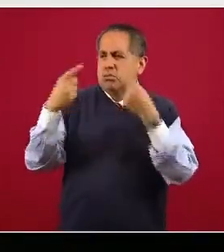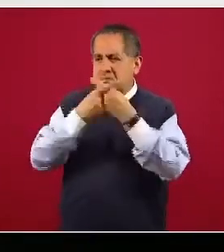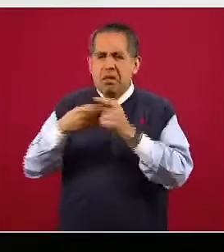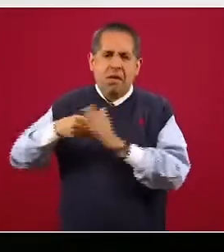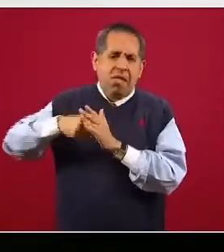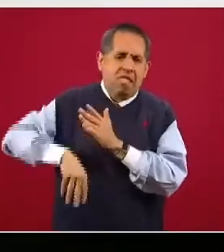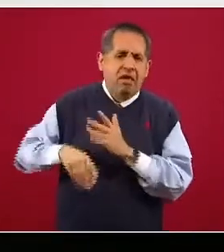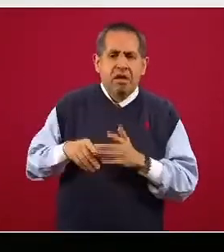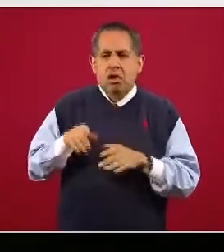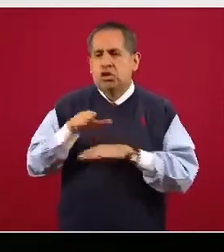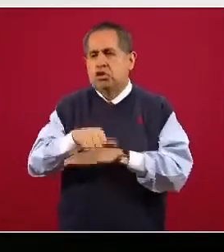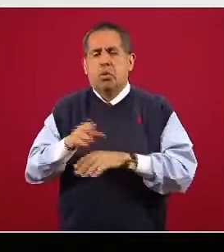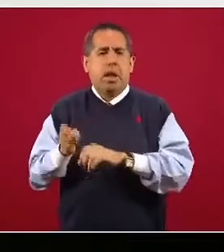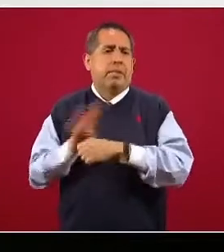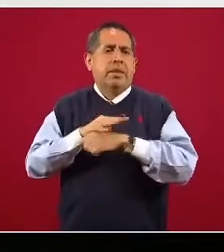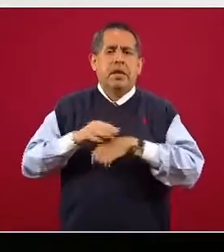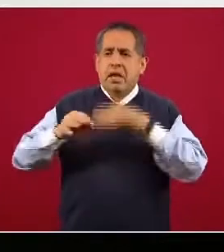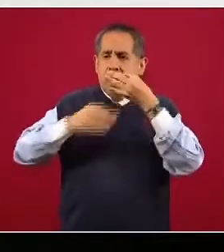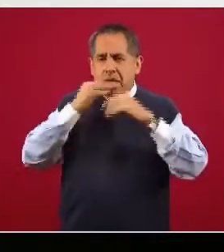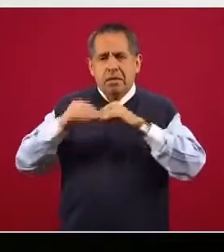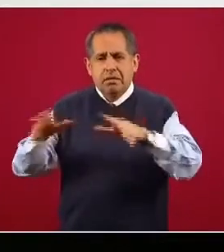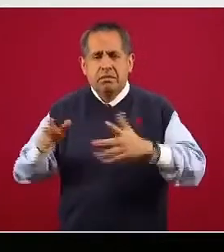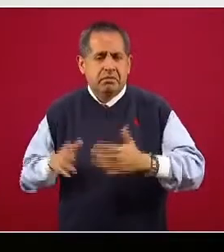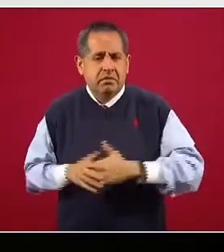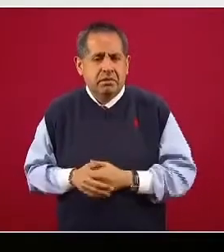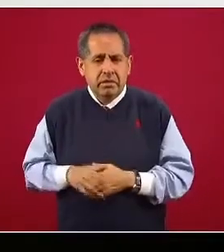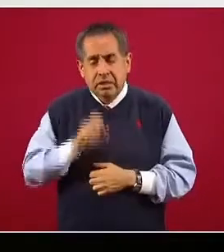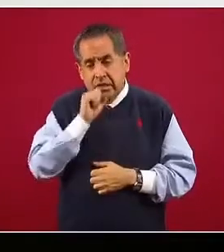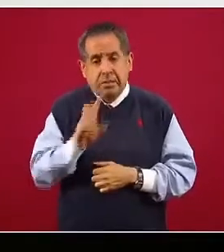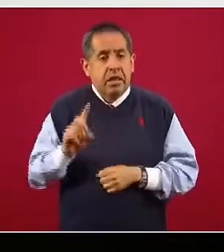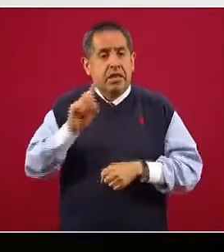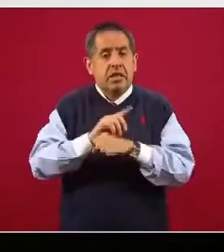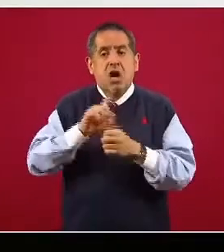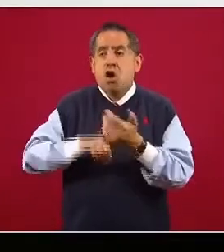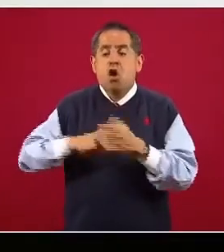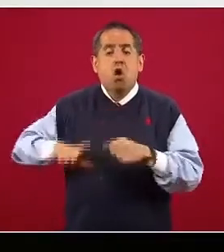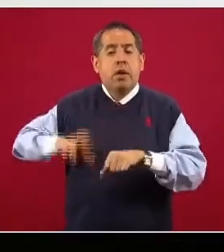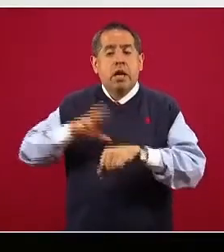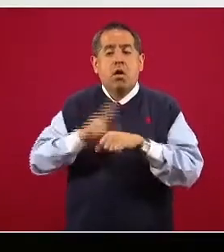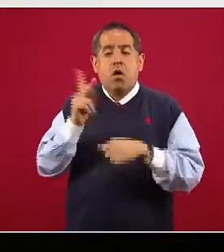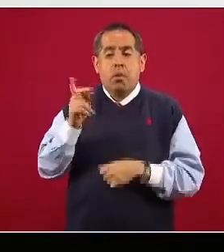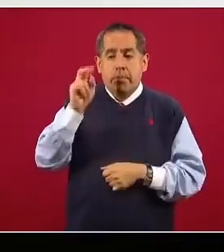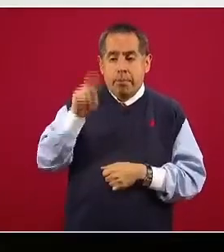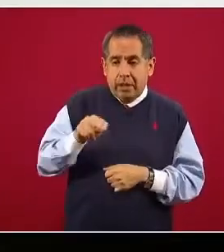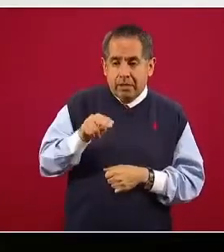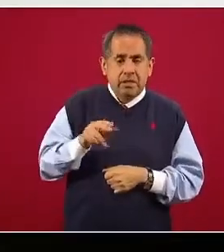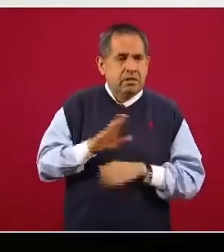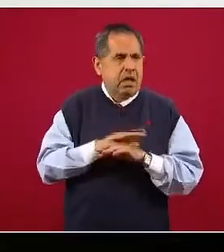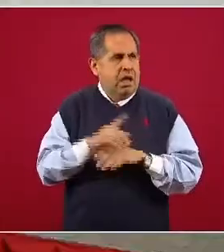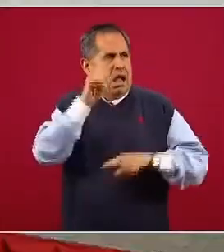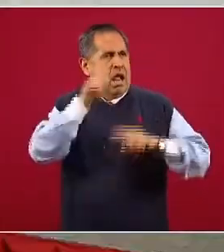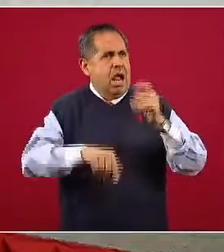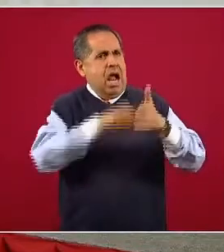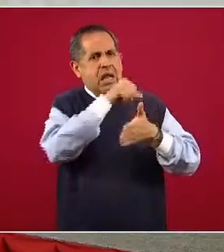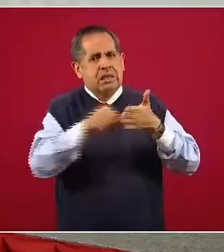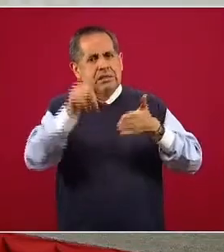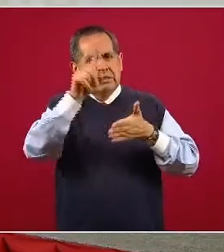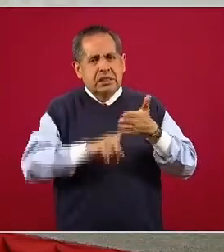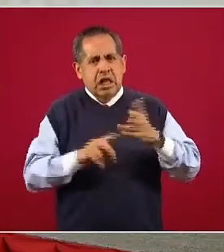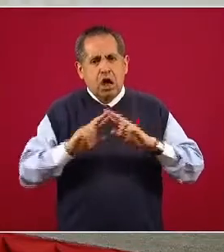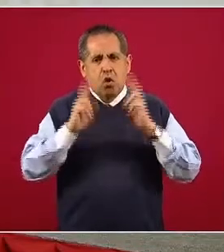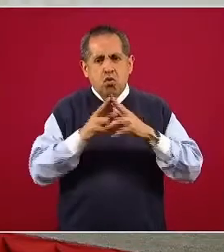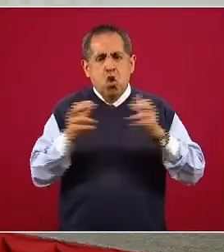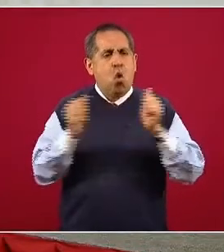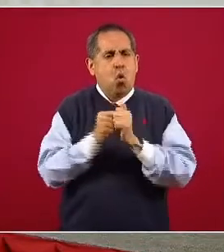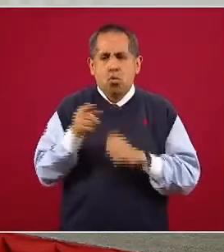y omisiones durante el manejo de la pandemia. Y también el día de hoy los gobernadores panistas señalaron que se les había cancelado la reunión que tenían pendiente